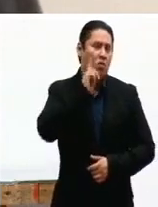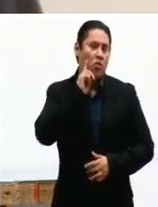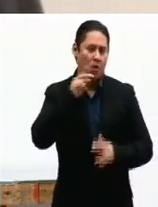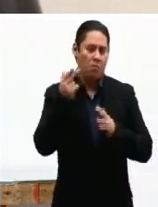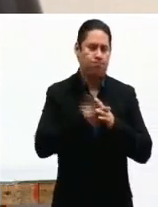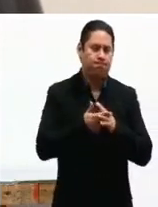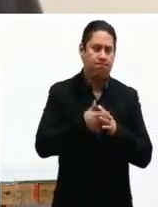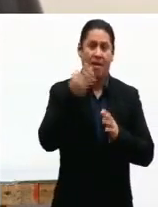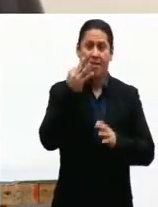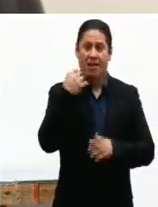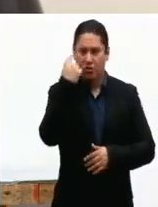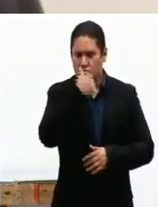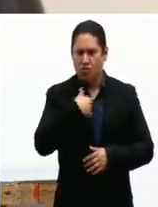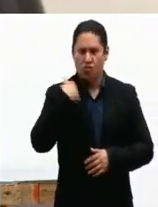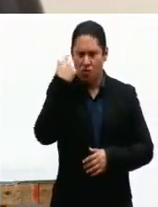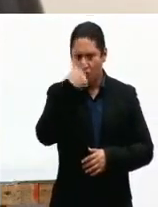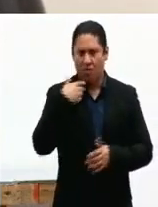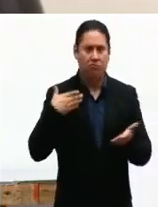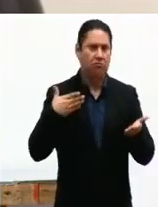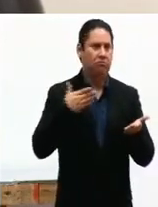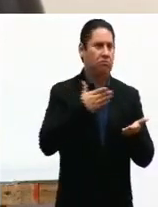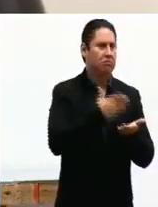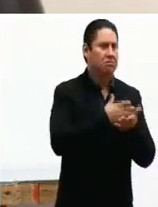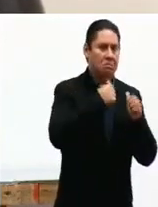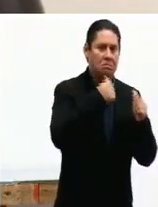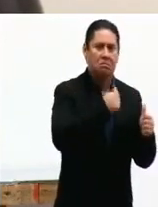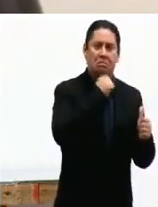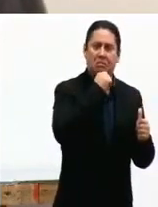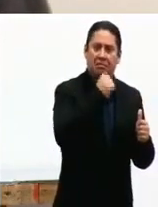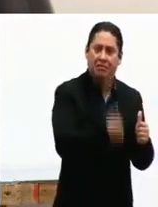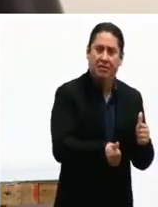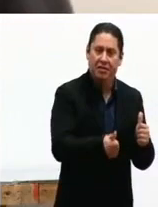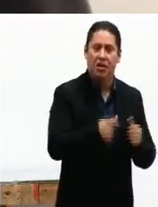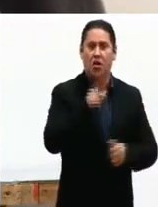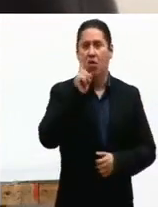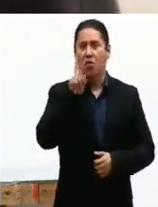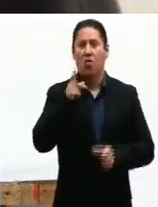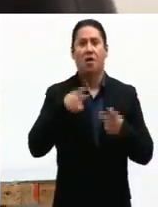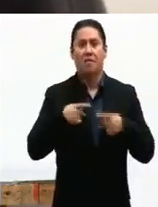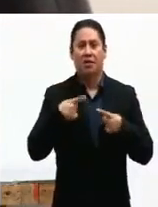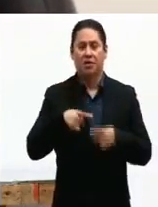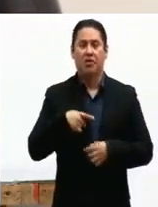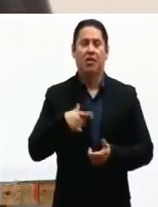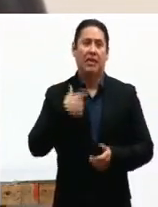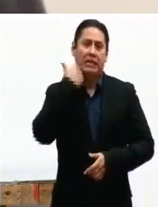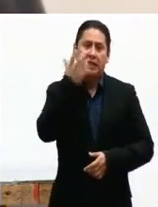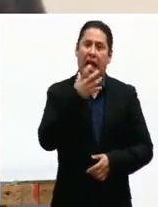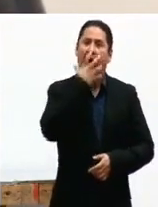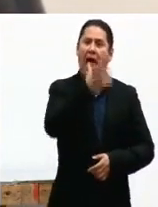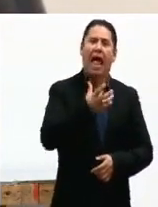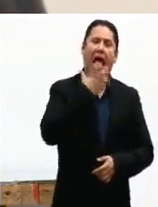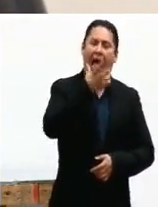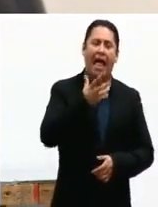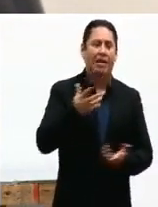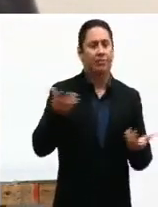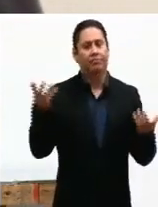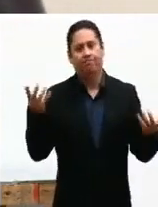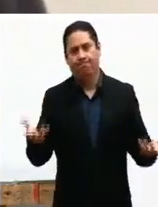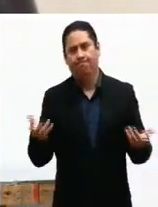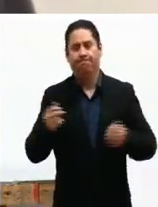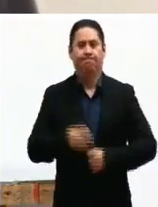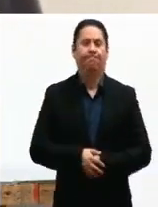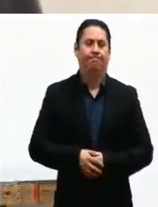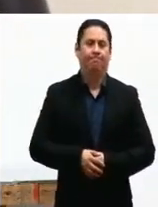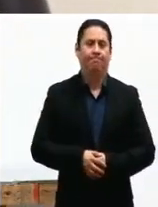tardaron 3 horas y media en llegar y atender a una víctima que estaba solicitando el auxilio? Y ya no les hablo